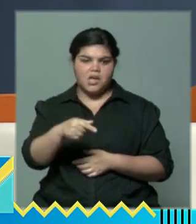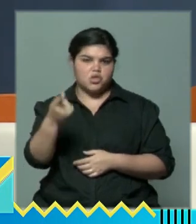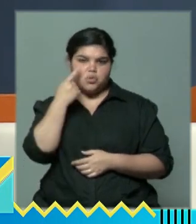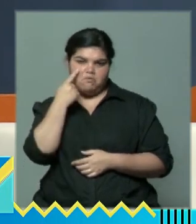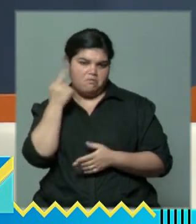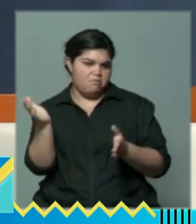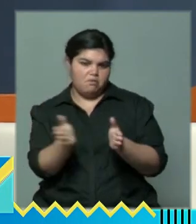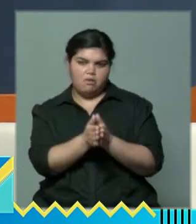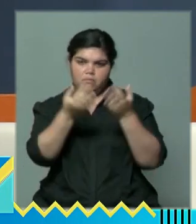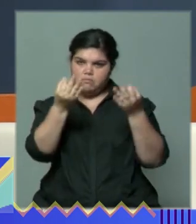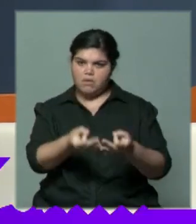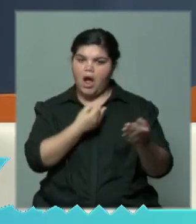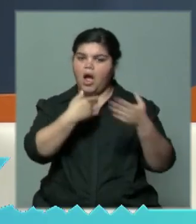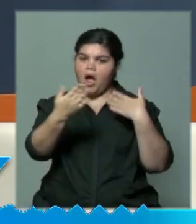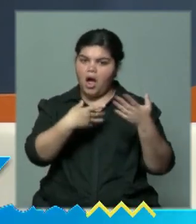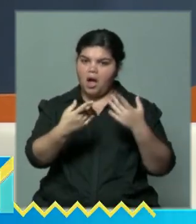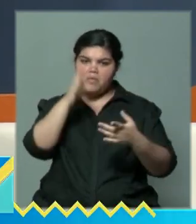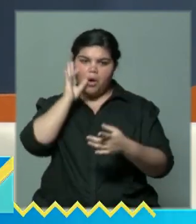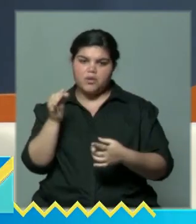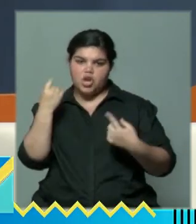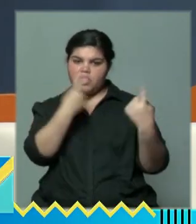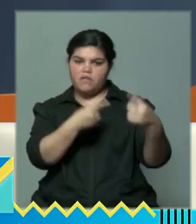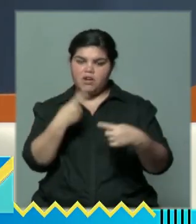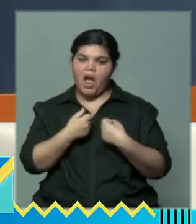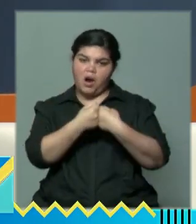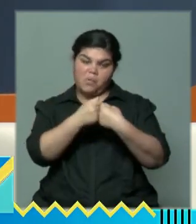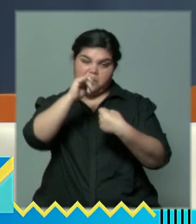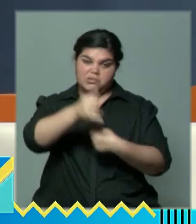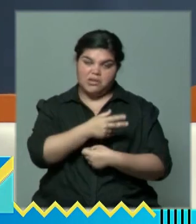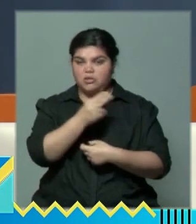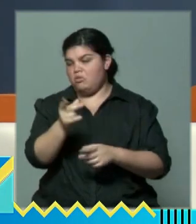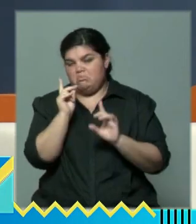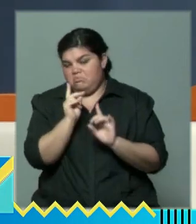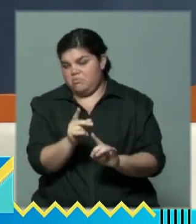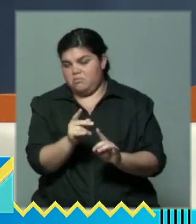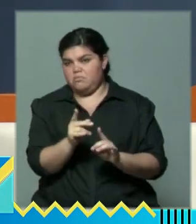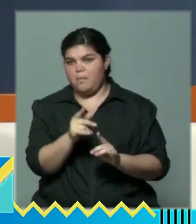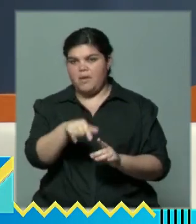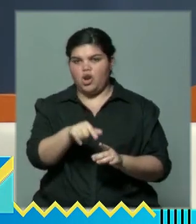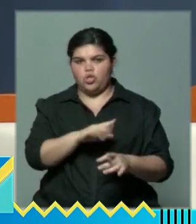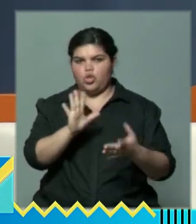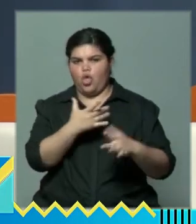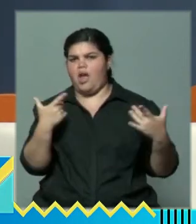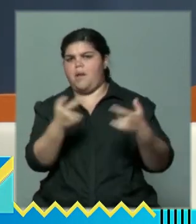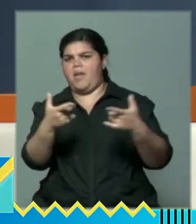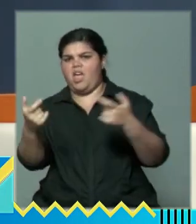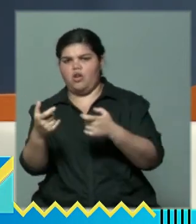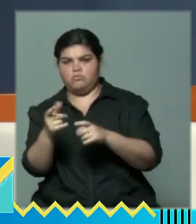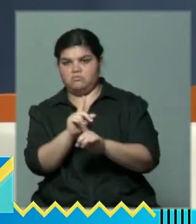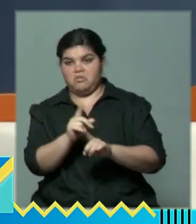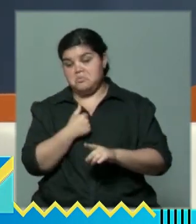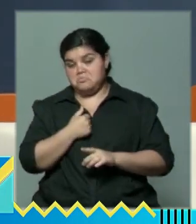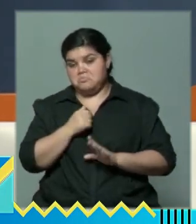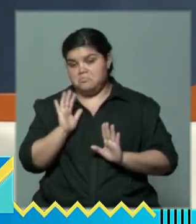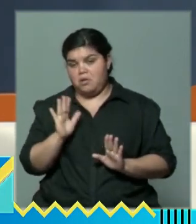convivencia, se habla, se disiente, y hay cosas que se comparten y cosas que no, pero no hay un clima del enemigo, digamos. Yo al menos lo veo así,